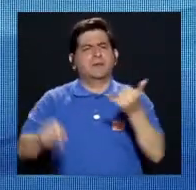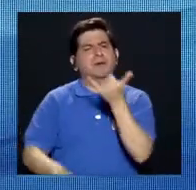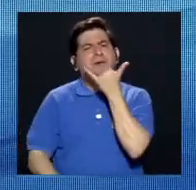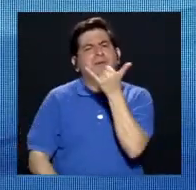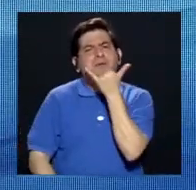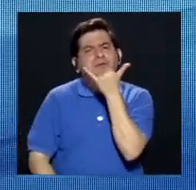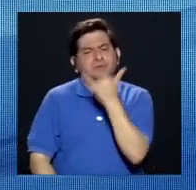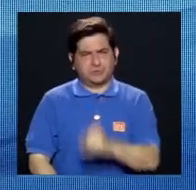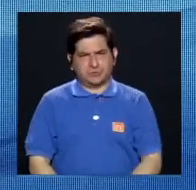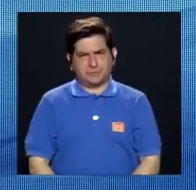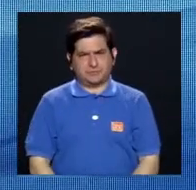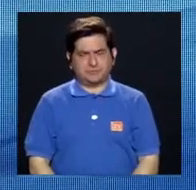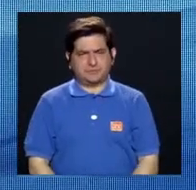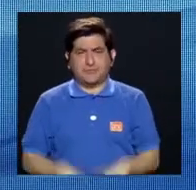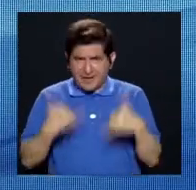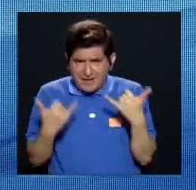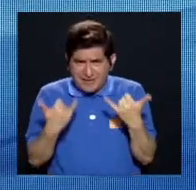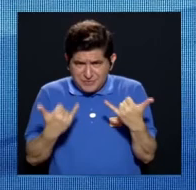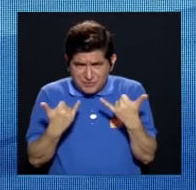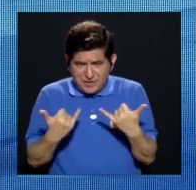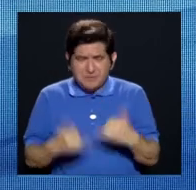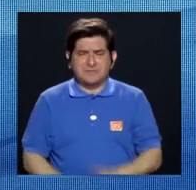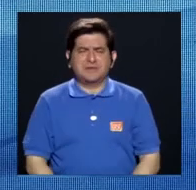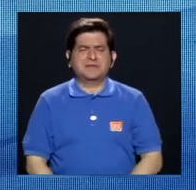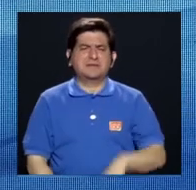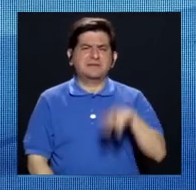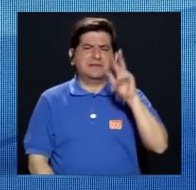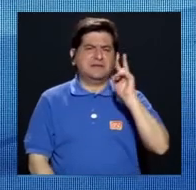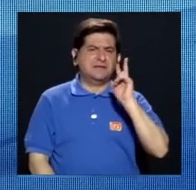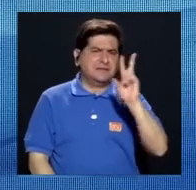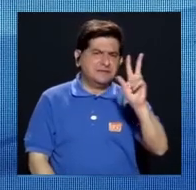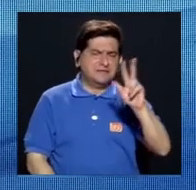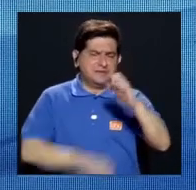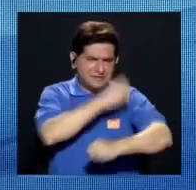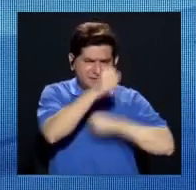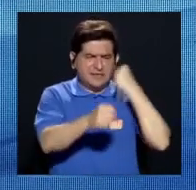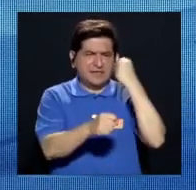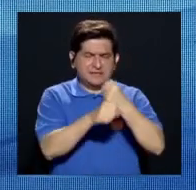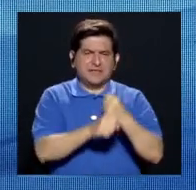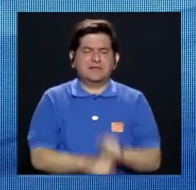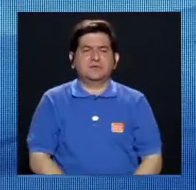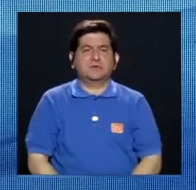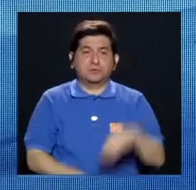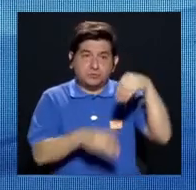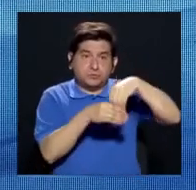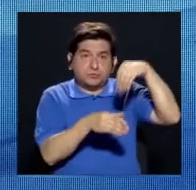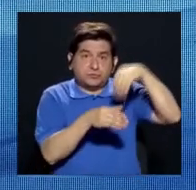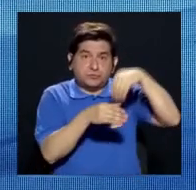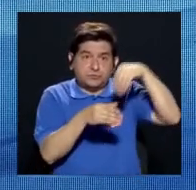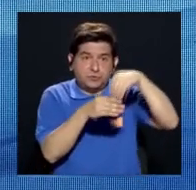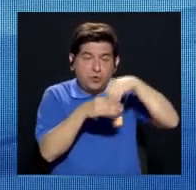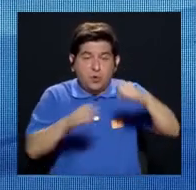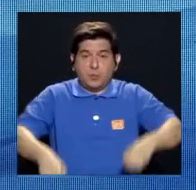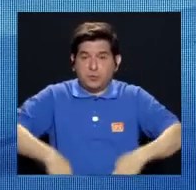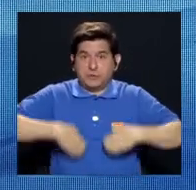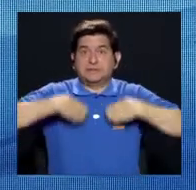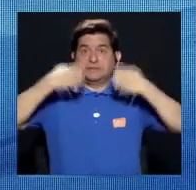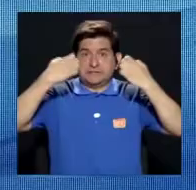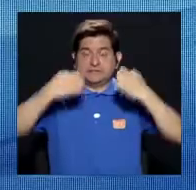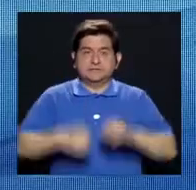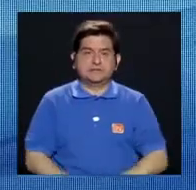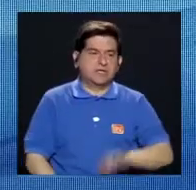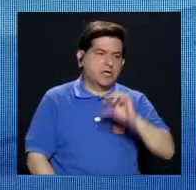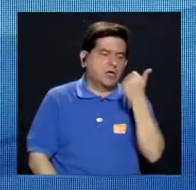sucedido por el momento en estos 3 años en que un componente ha existido